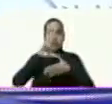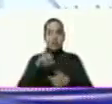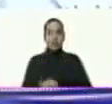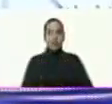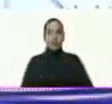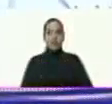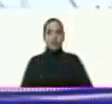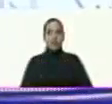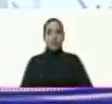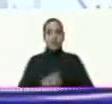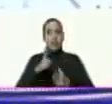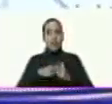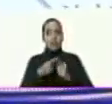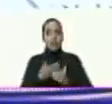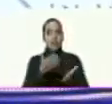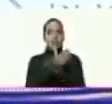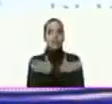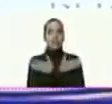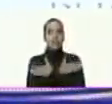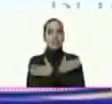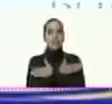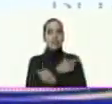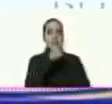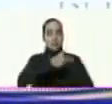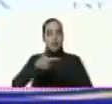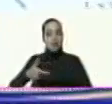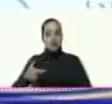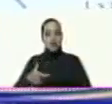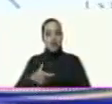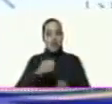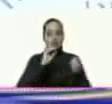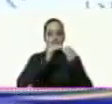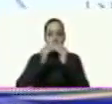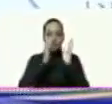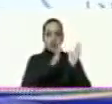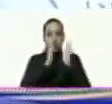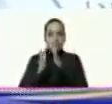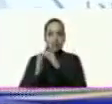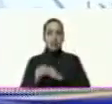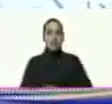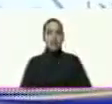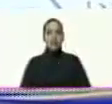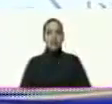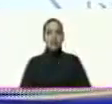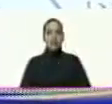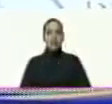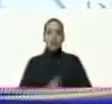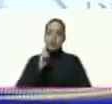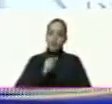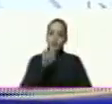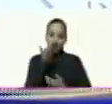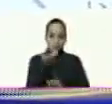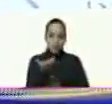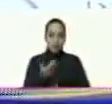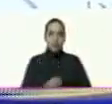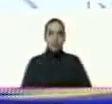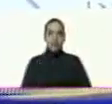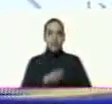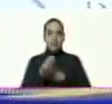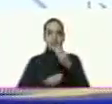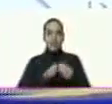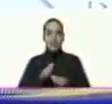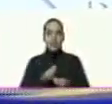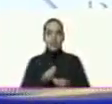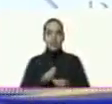que mis felicitaciones a los organizadores, a Raúl, a Ernesto, por supuesto a usted y a todos los que han hecho posible esta